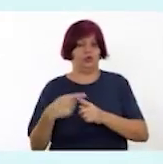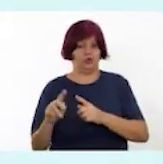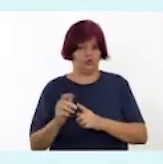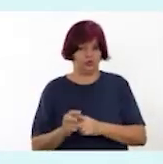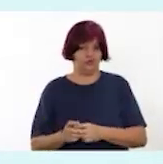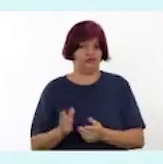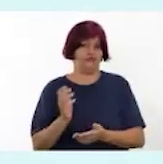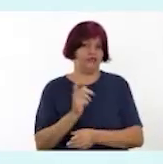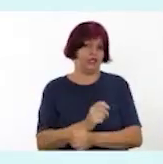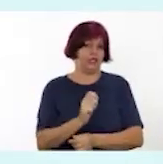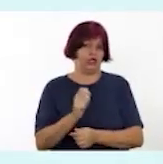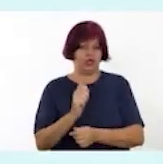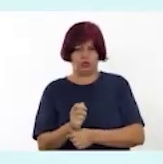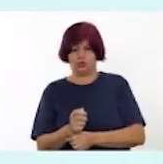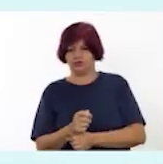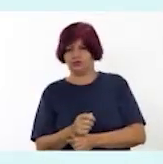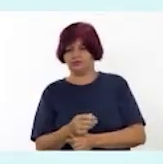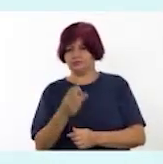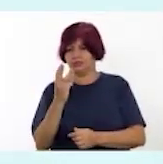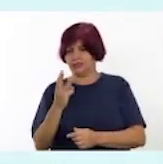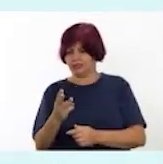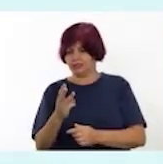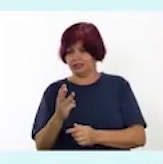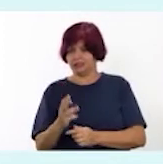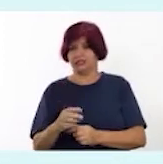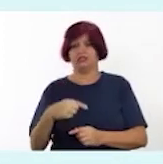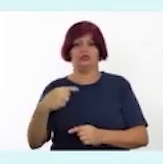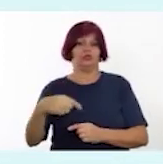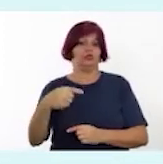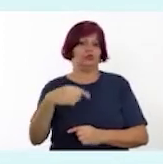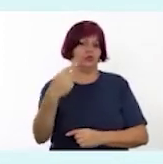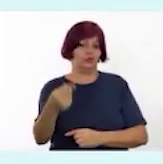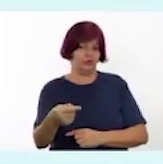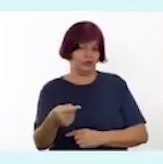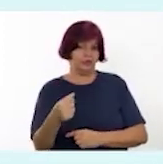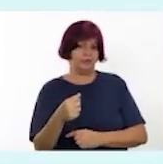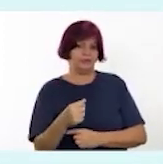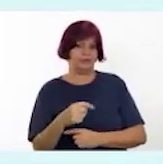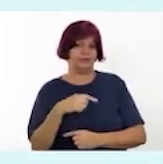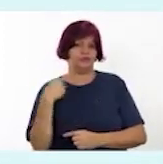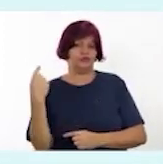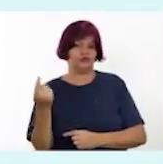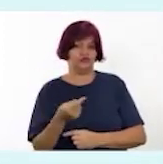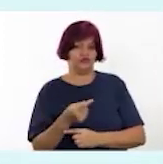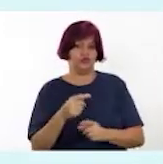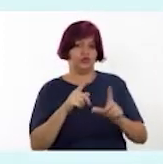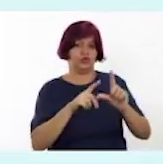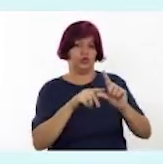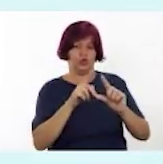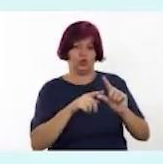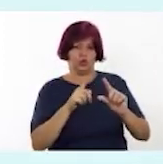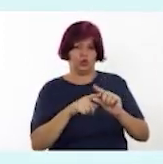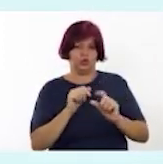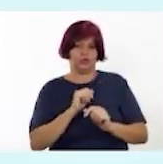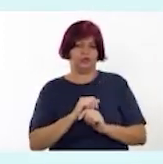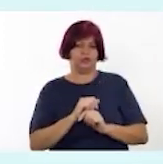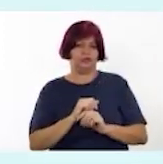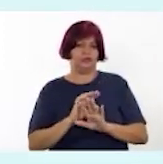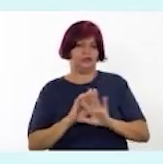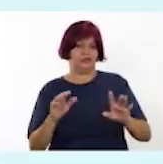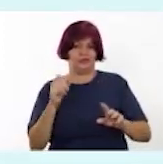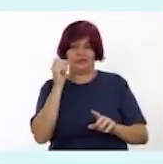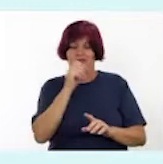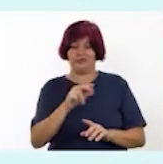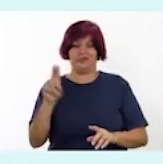curso, del tercer semestre regular, nosotros vamos a estar tratando, ya en la conclusión de la unidad